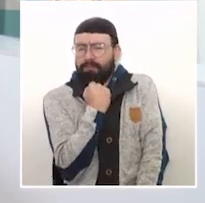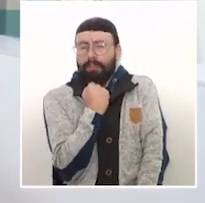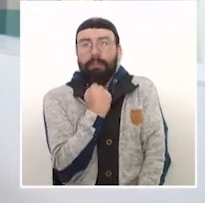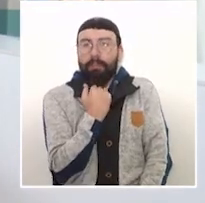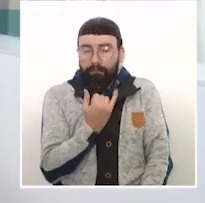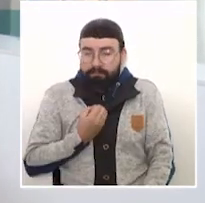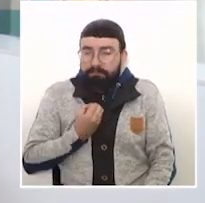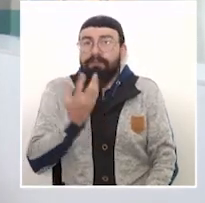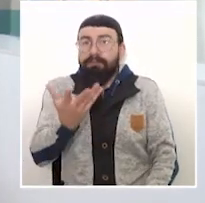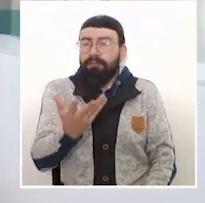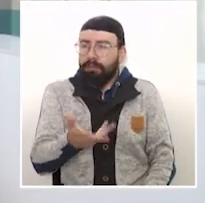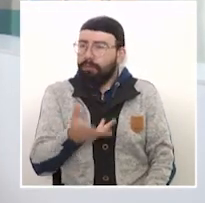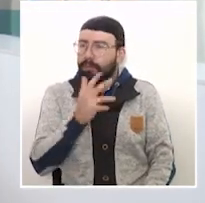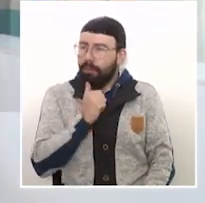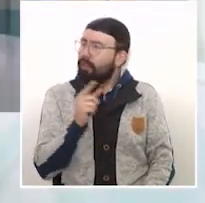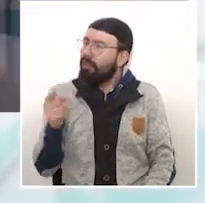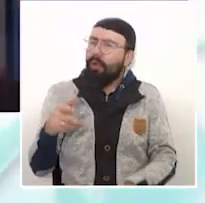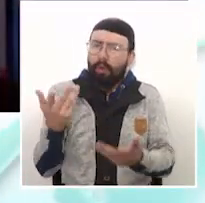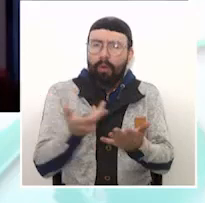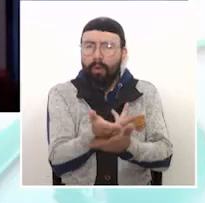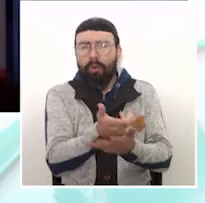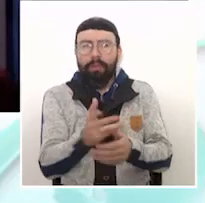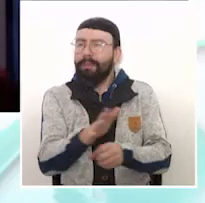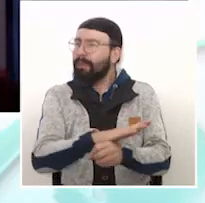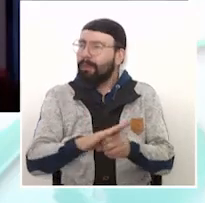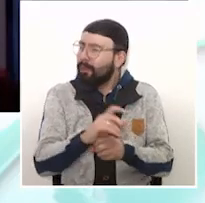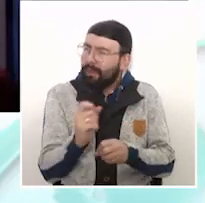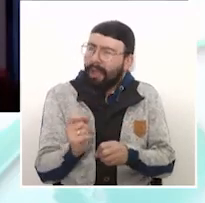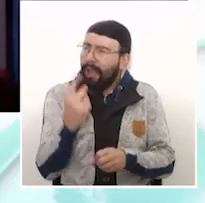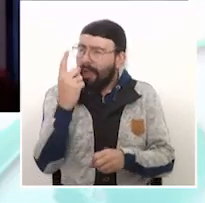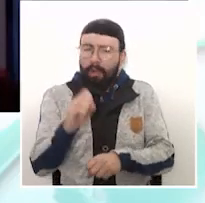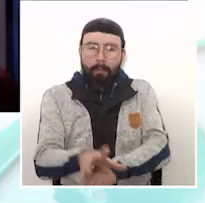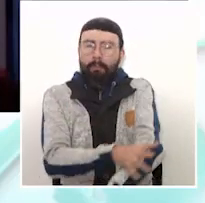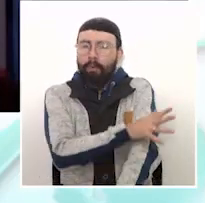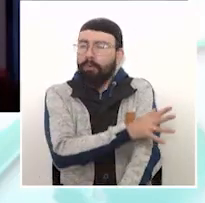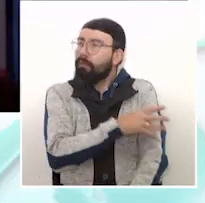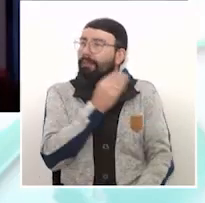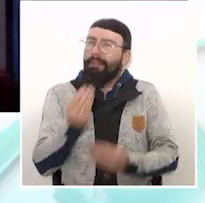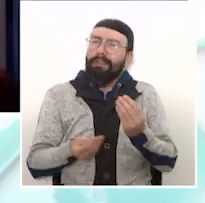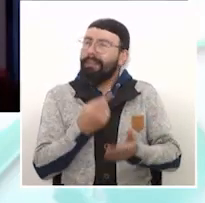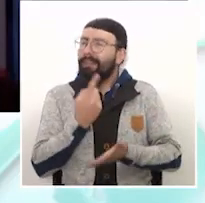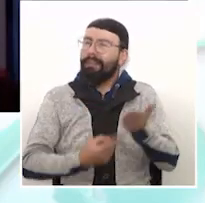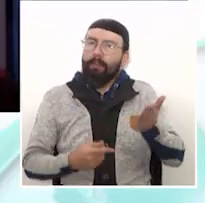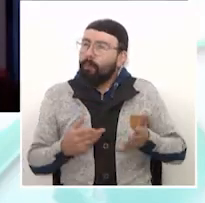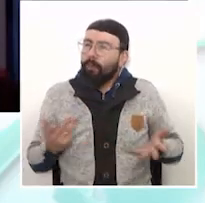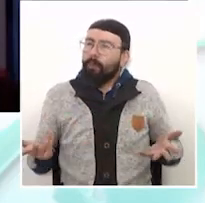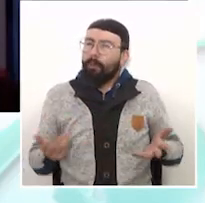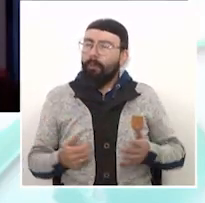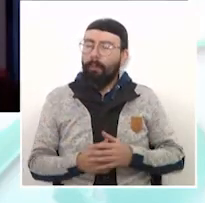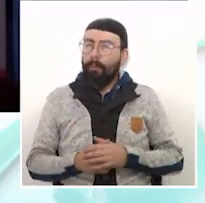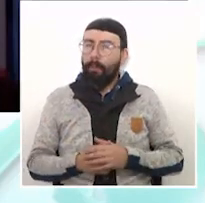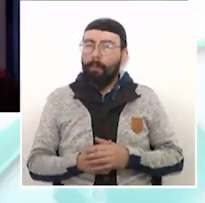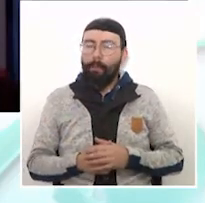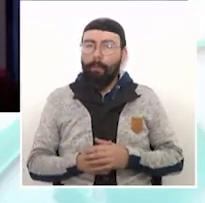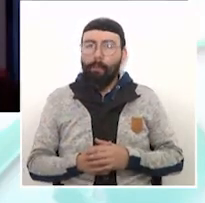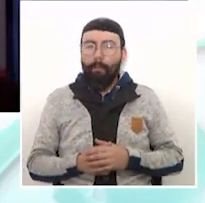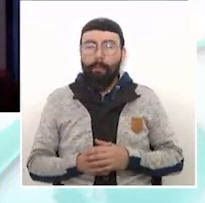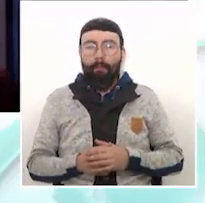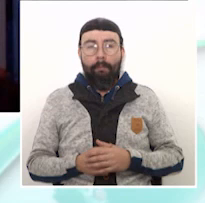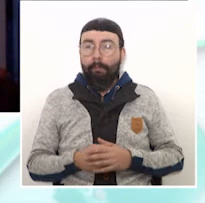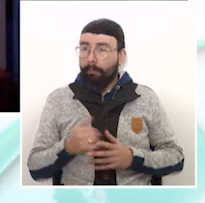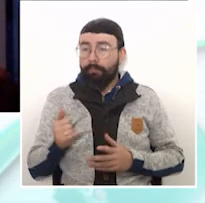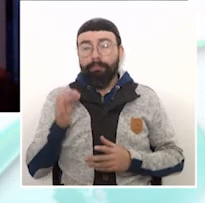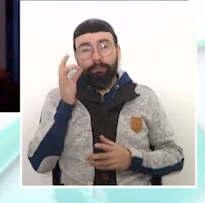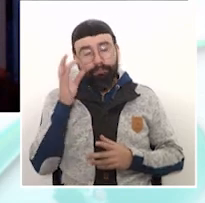alguna situación y alguna emoción en su vida, Gonzalo, que definitivamente todos de